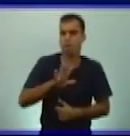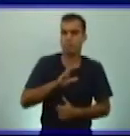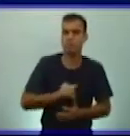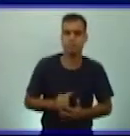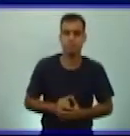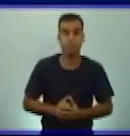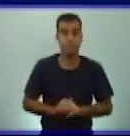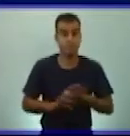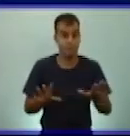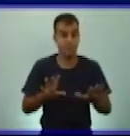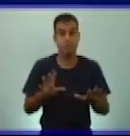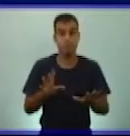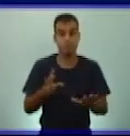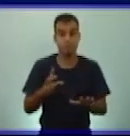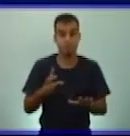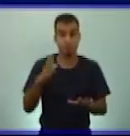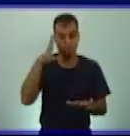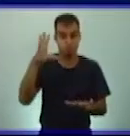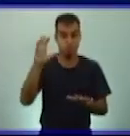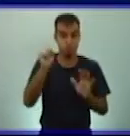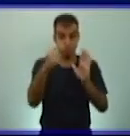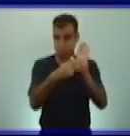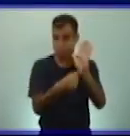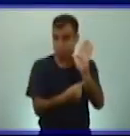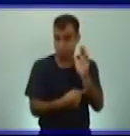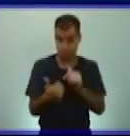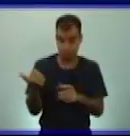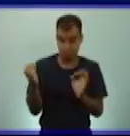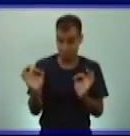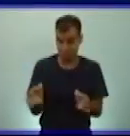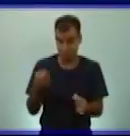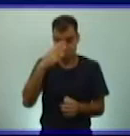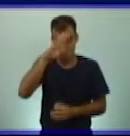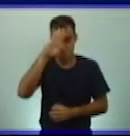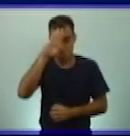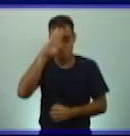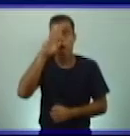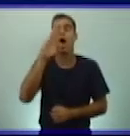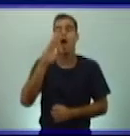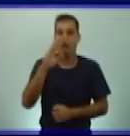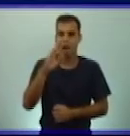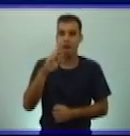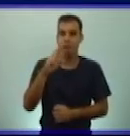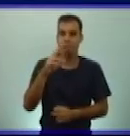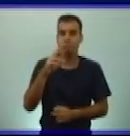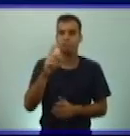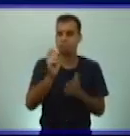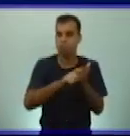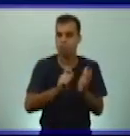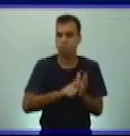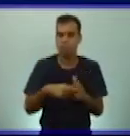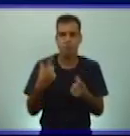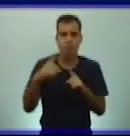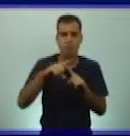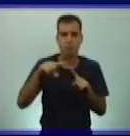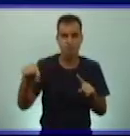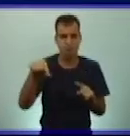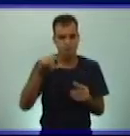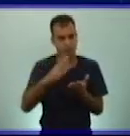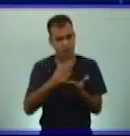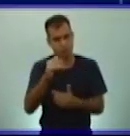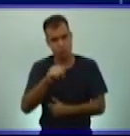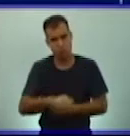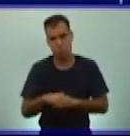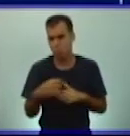haber comprendido estos elementos sobre el archipiélago cubano, estamos en condiciones de anotar el asunto de la clase de